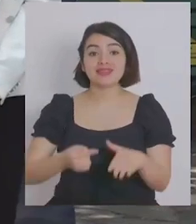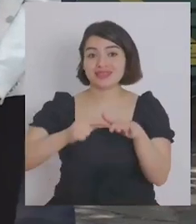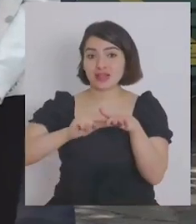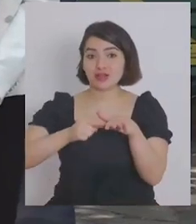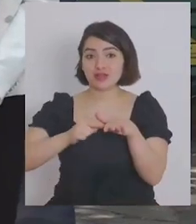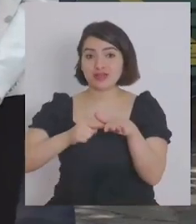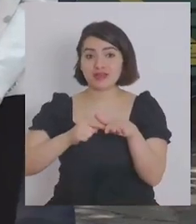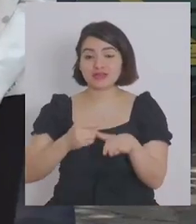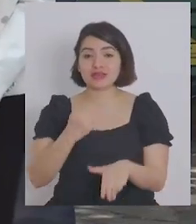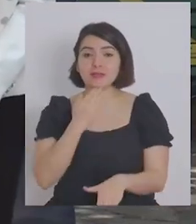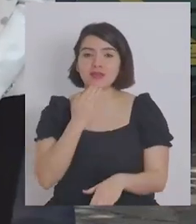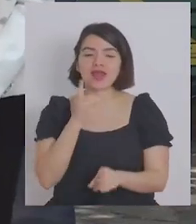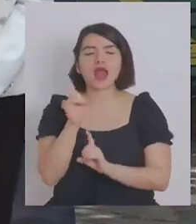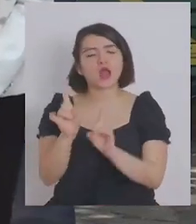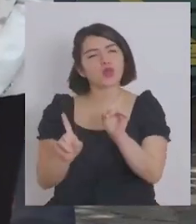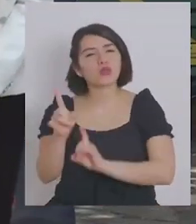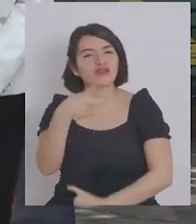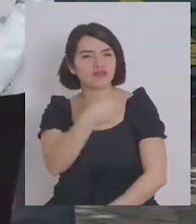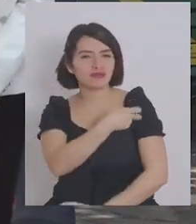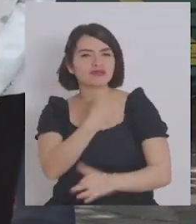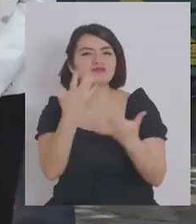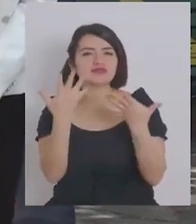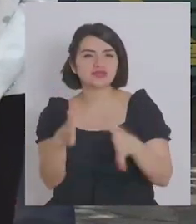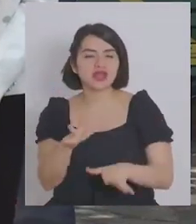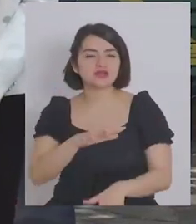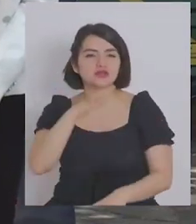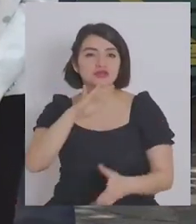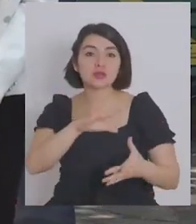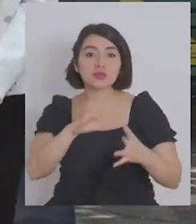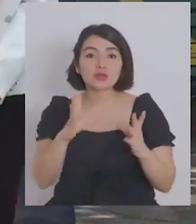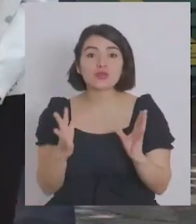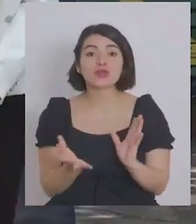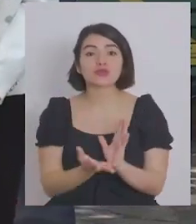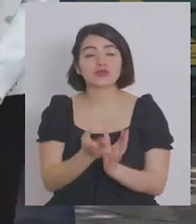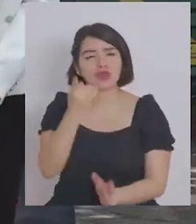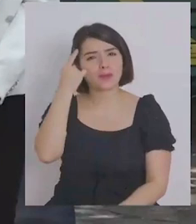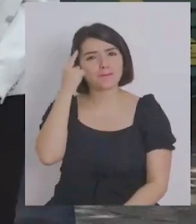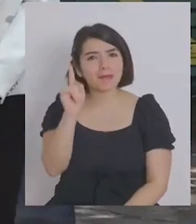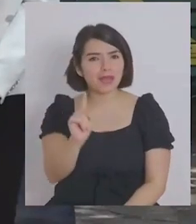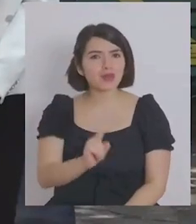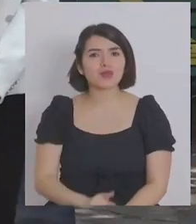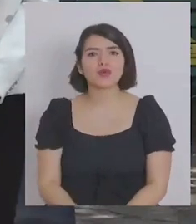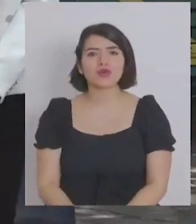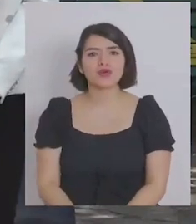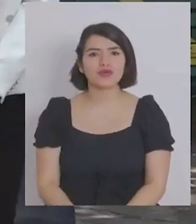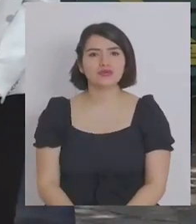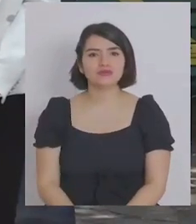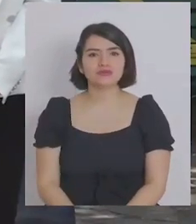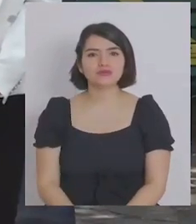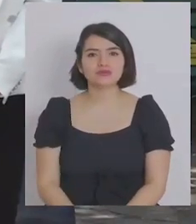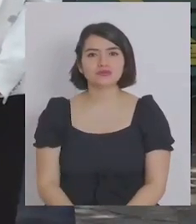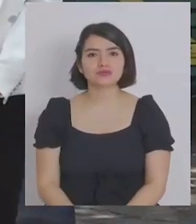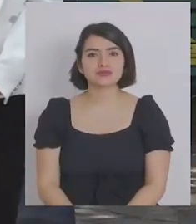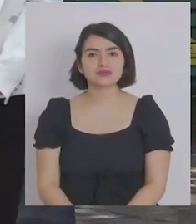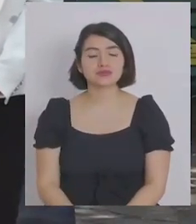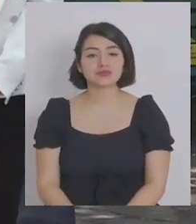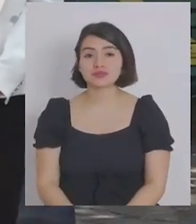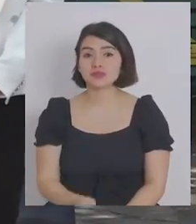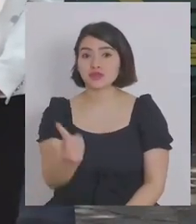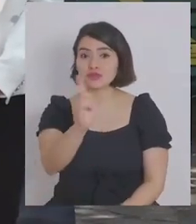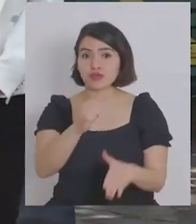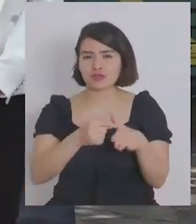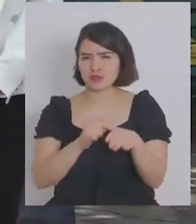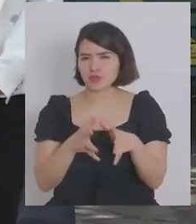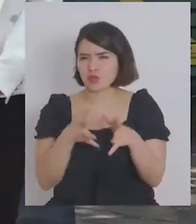también hay algunas vacunas que ya se ocupan en el mundo pero tampoco es una tecnología digamos muy